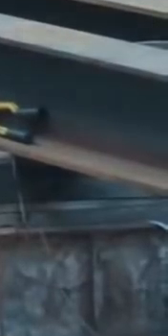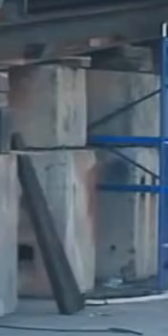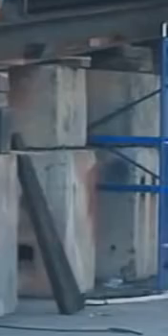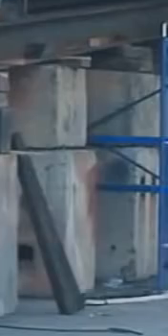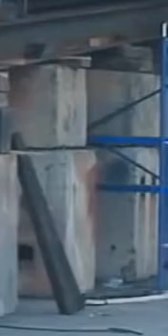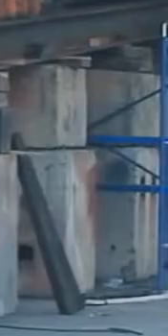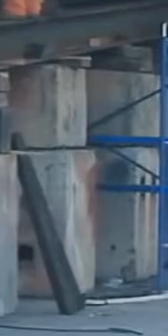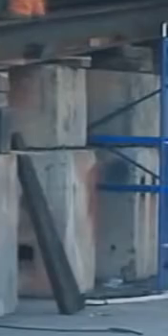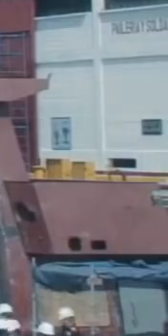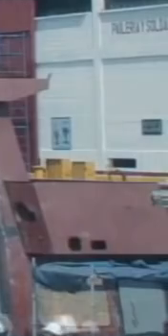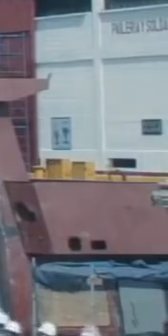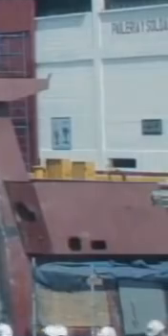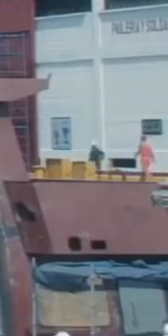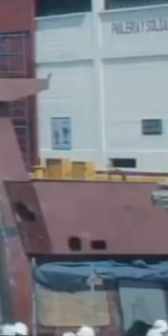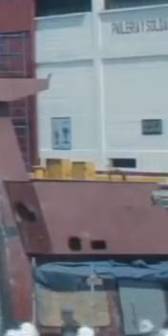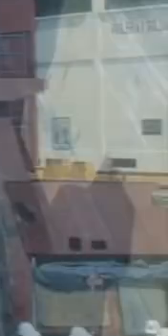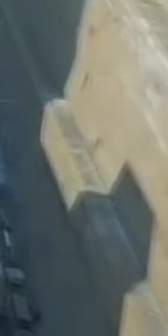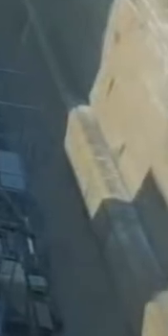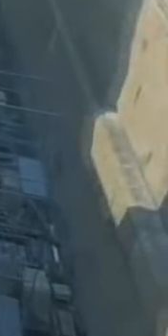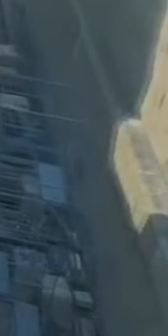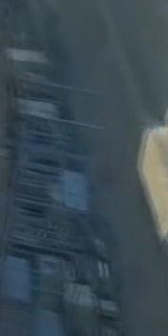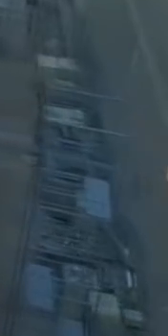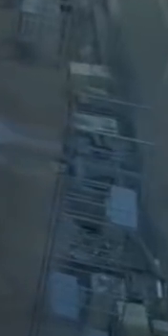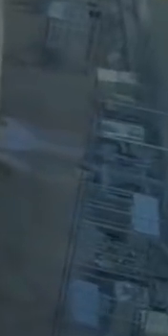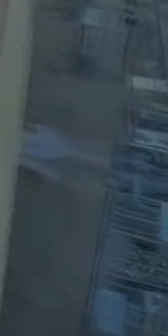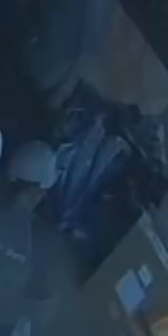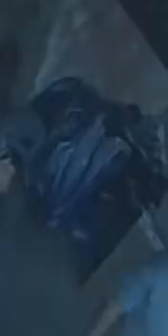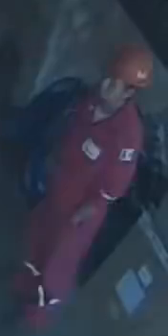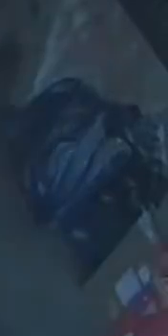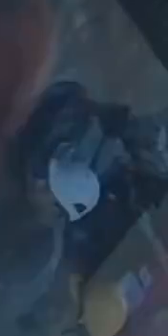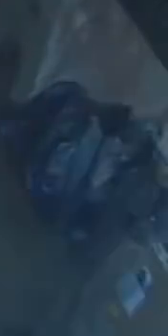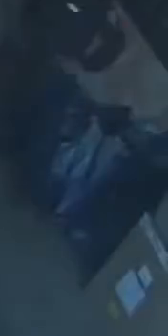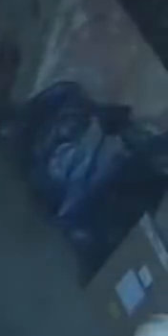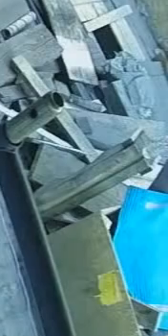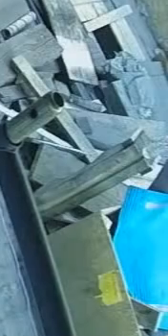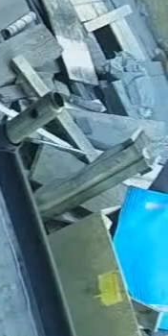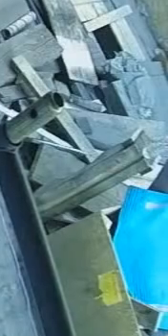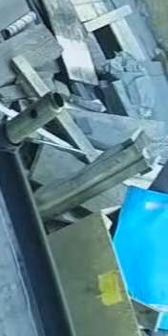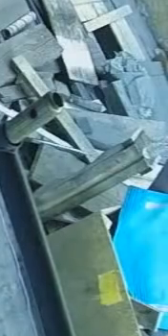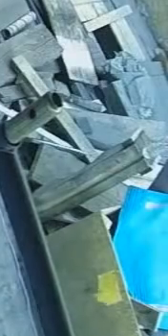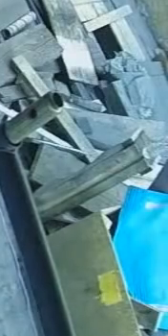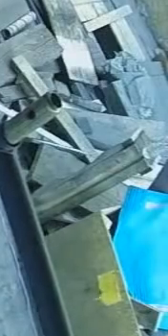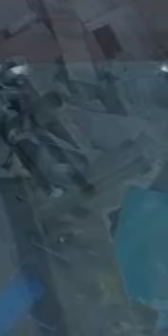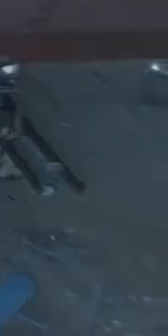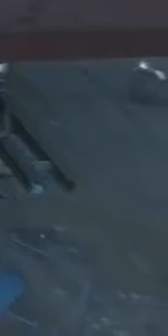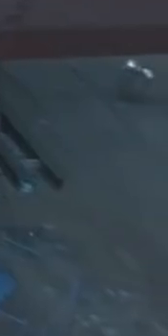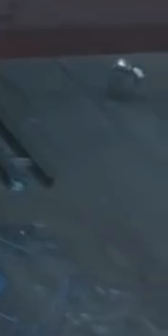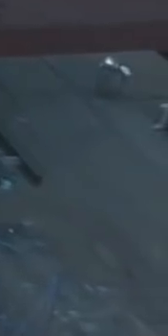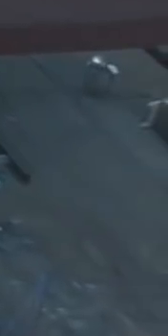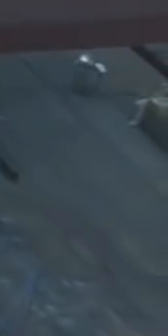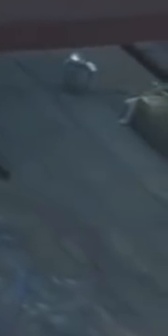dos economías más grandes de la región, Brasil y México, la primera decrecerá en 5.3% y